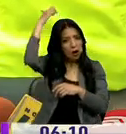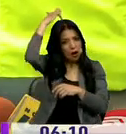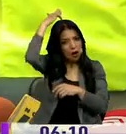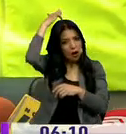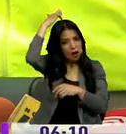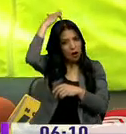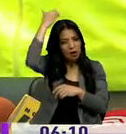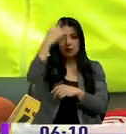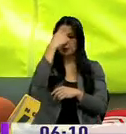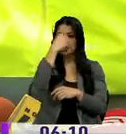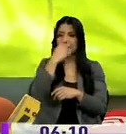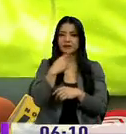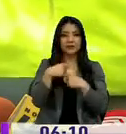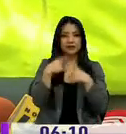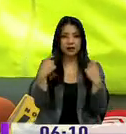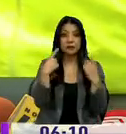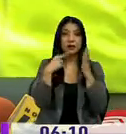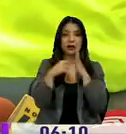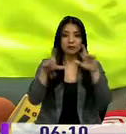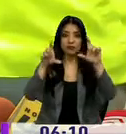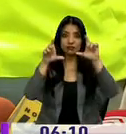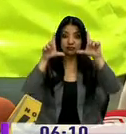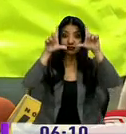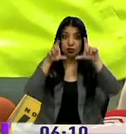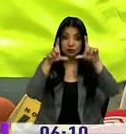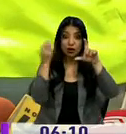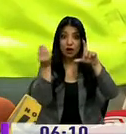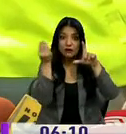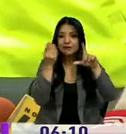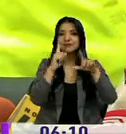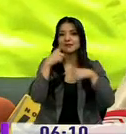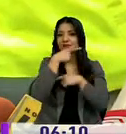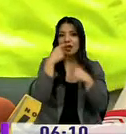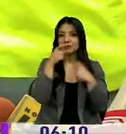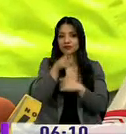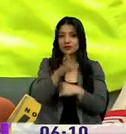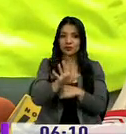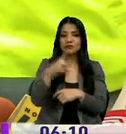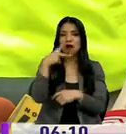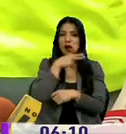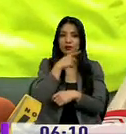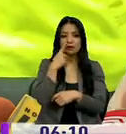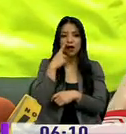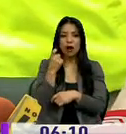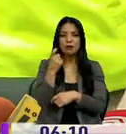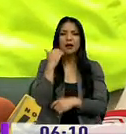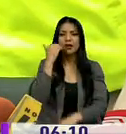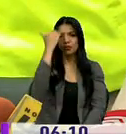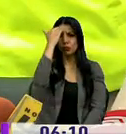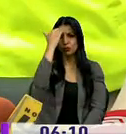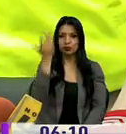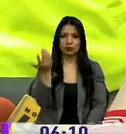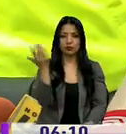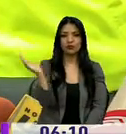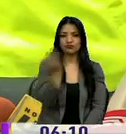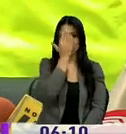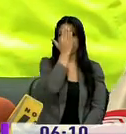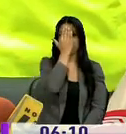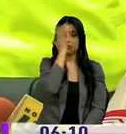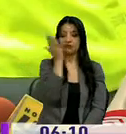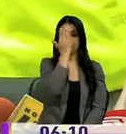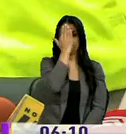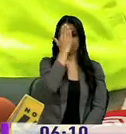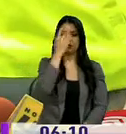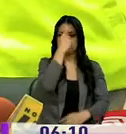inocentes, bajo otros jóvenes, y son personas adultas. Por lo general se disfrazan tecnológicamente, informáticamente, por